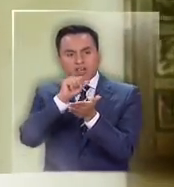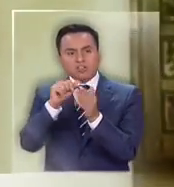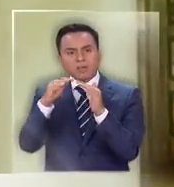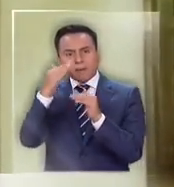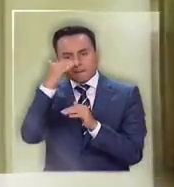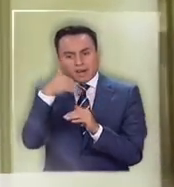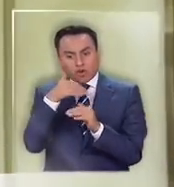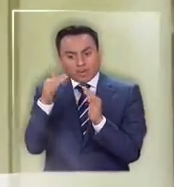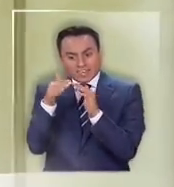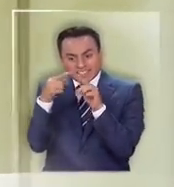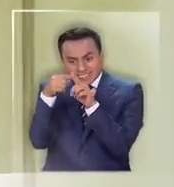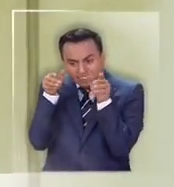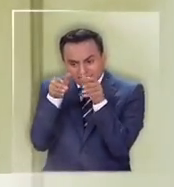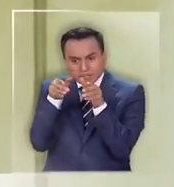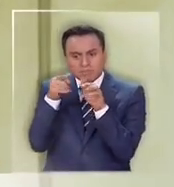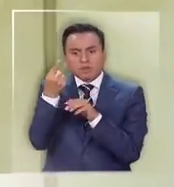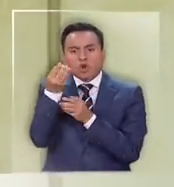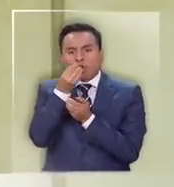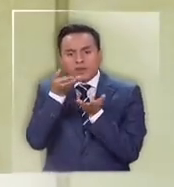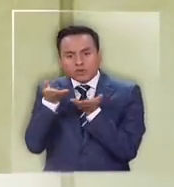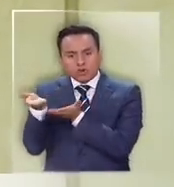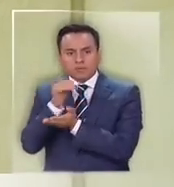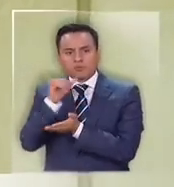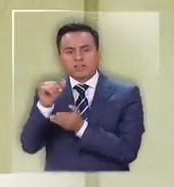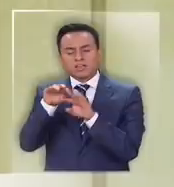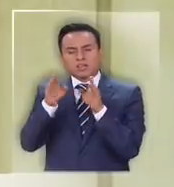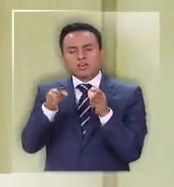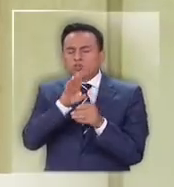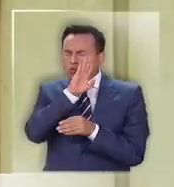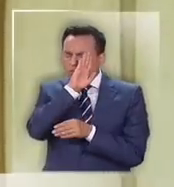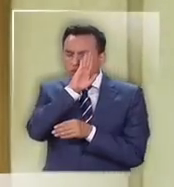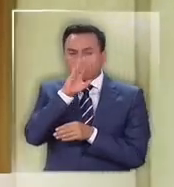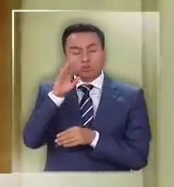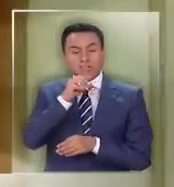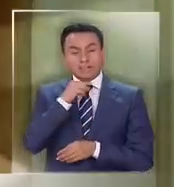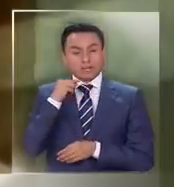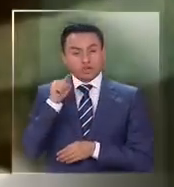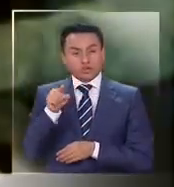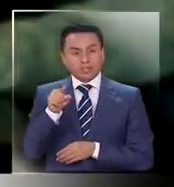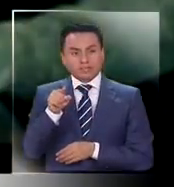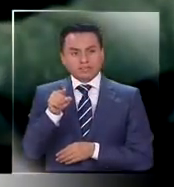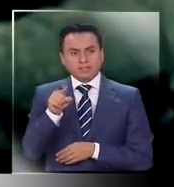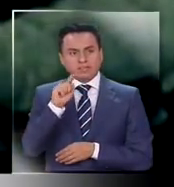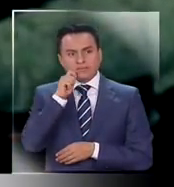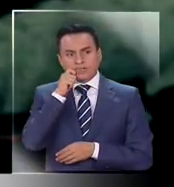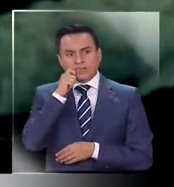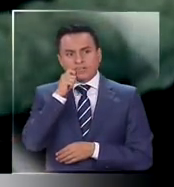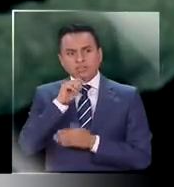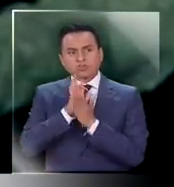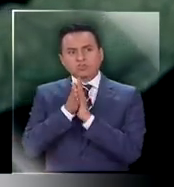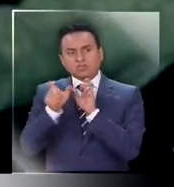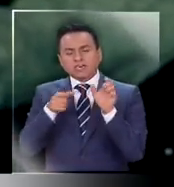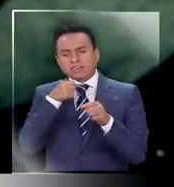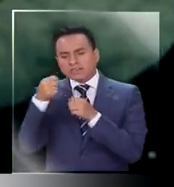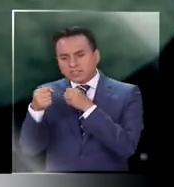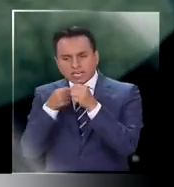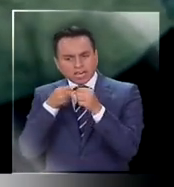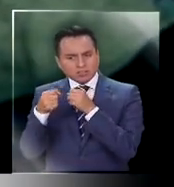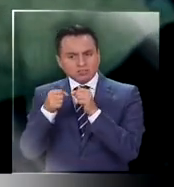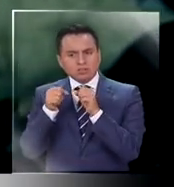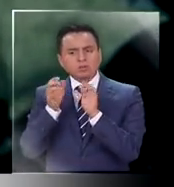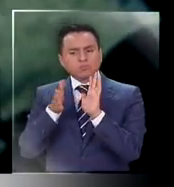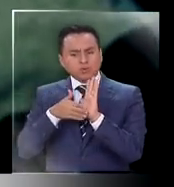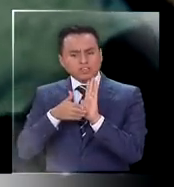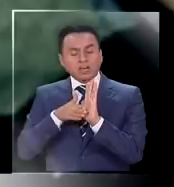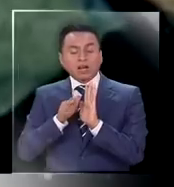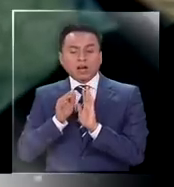parroquia, como son primero el comedor y luego el dormitorio del sacerdote, es, según todos los entrevistados, una